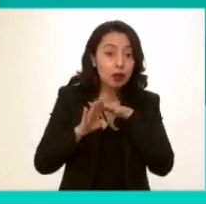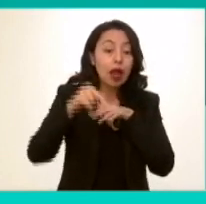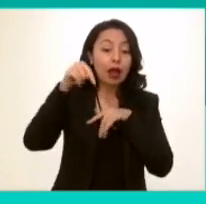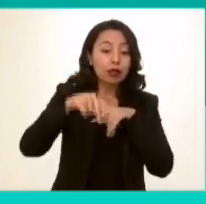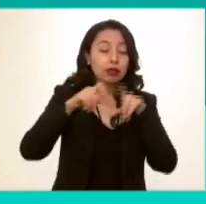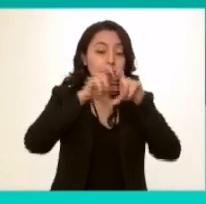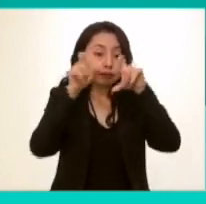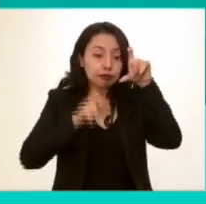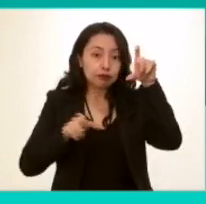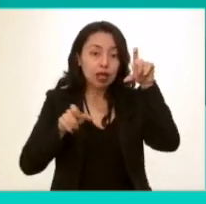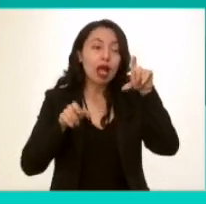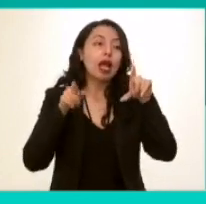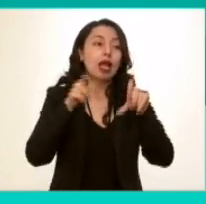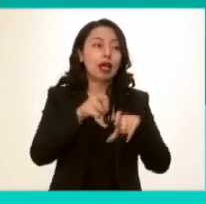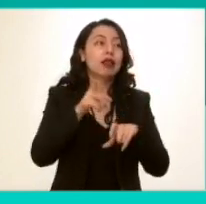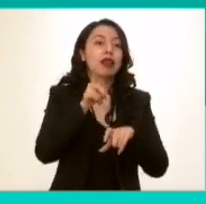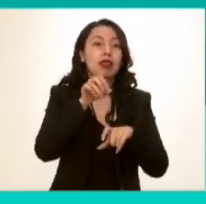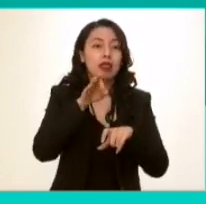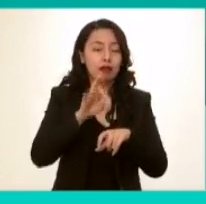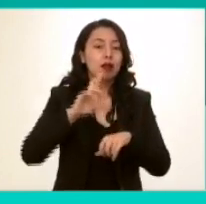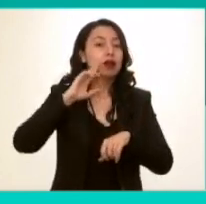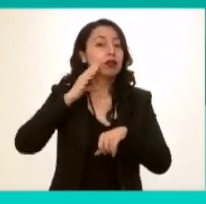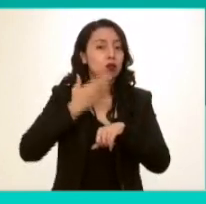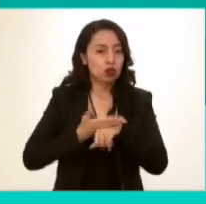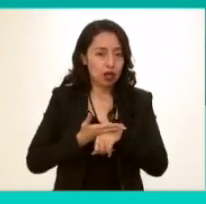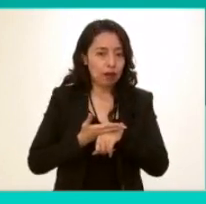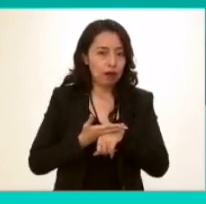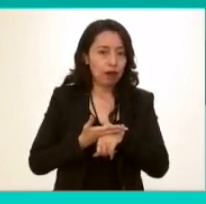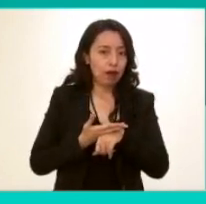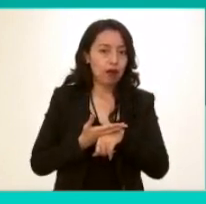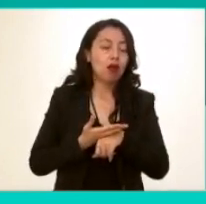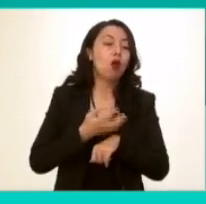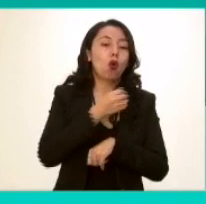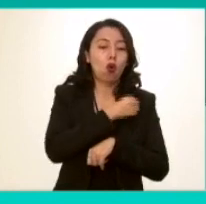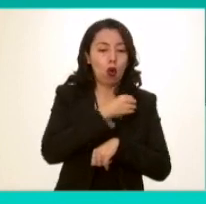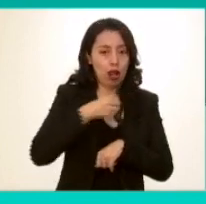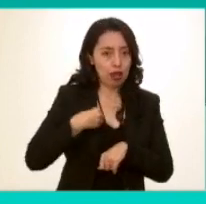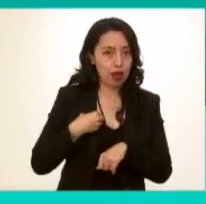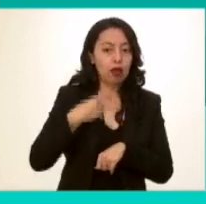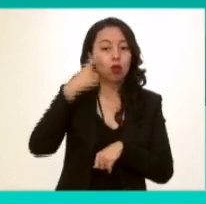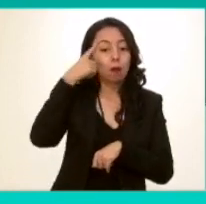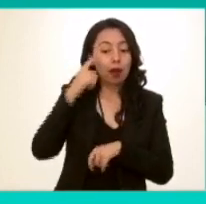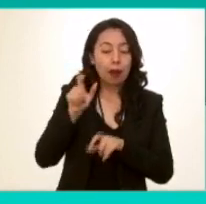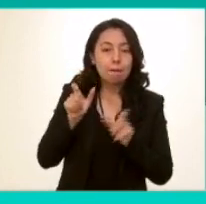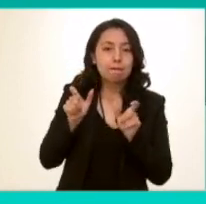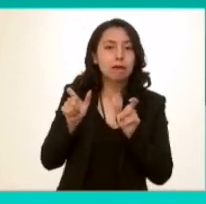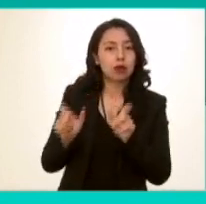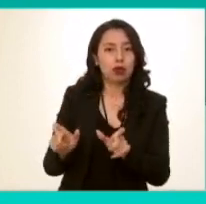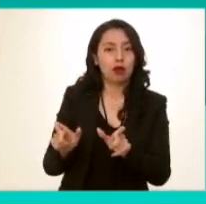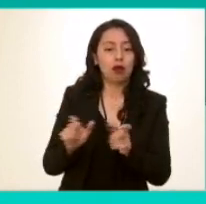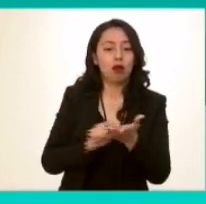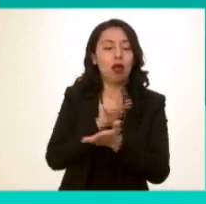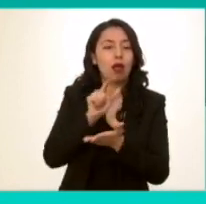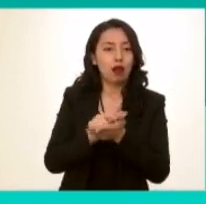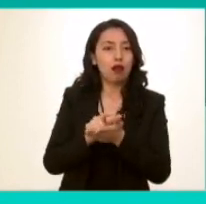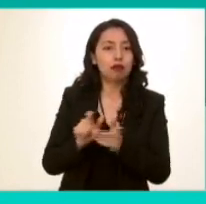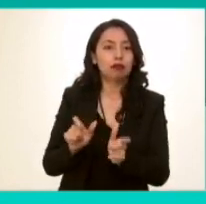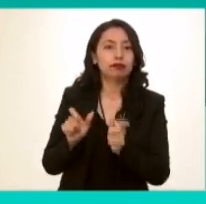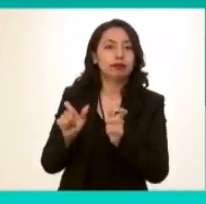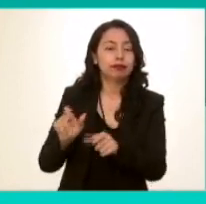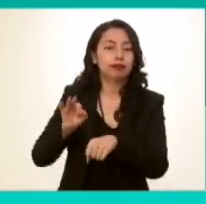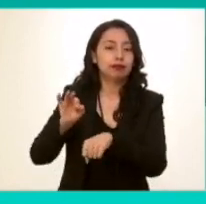país tiene la obligación el Dif de manera expresa de brindarle la protección que provee la ley por lo